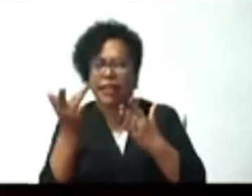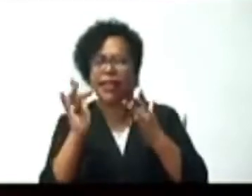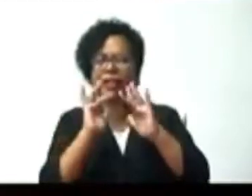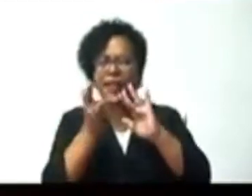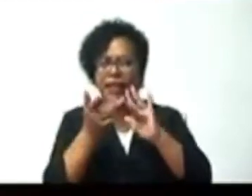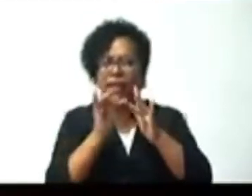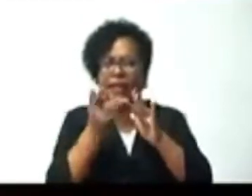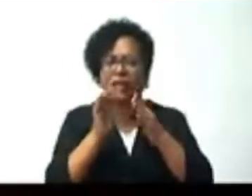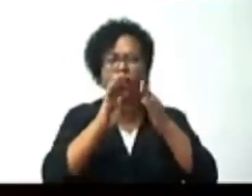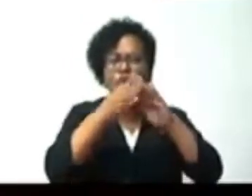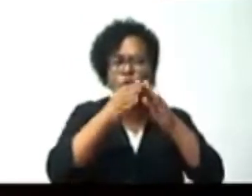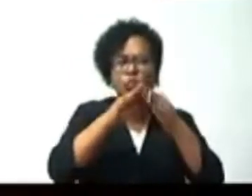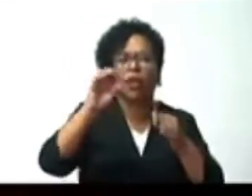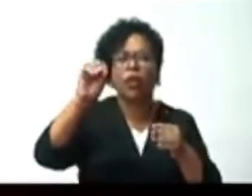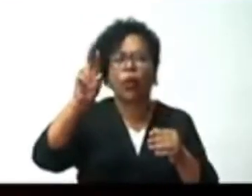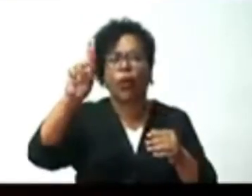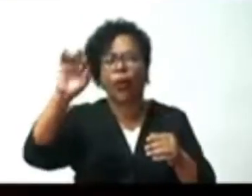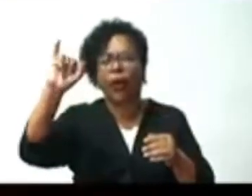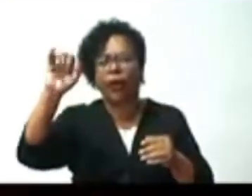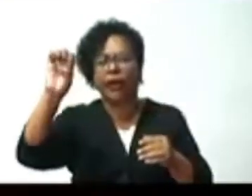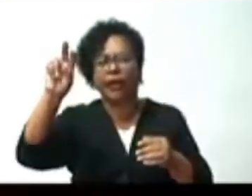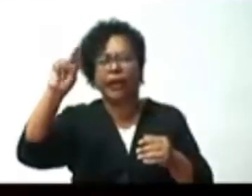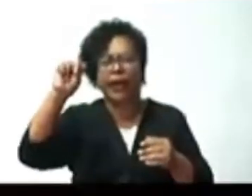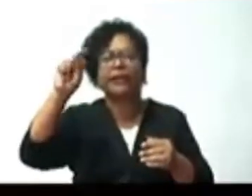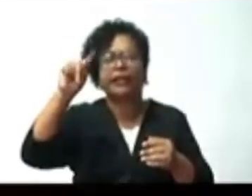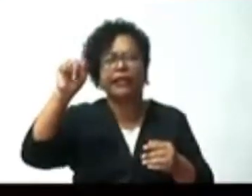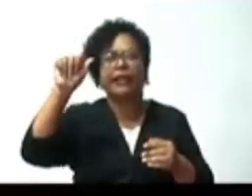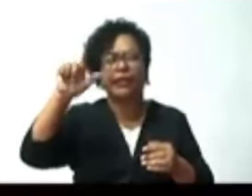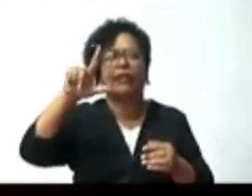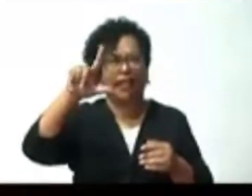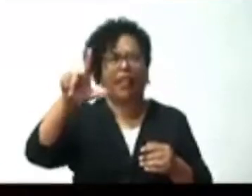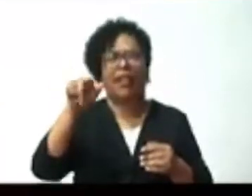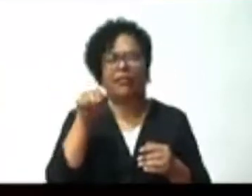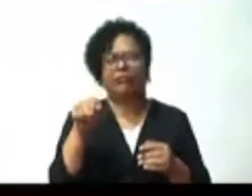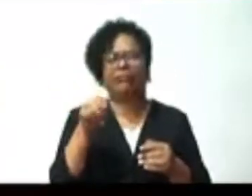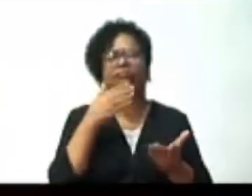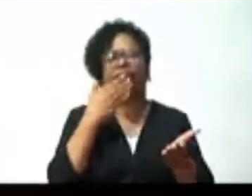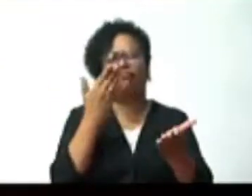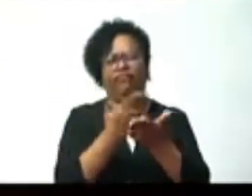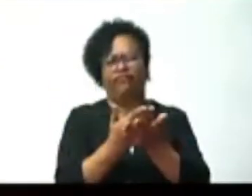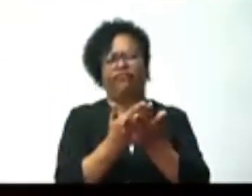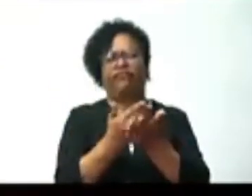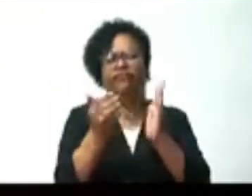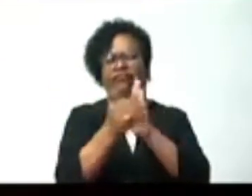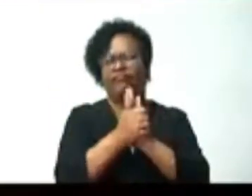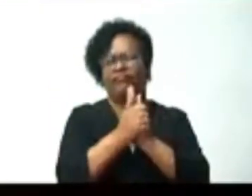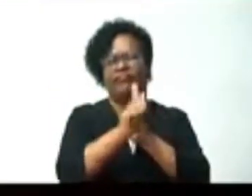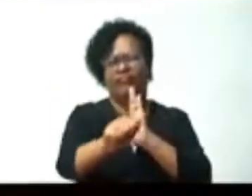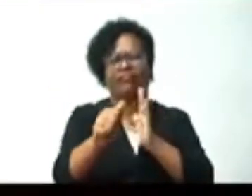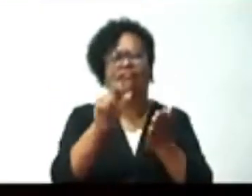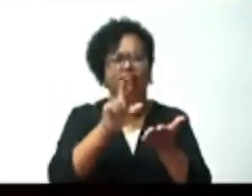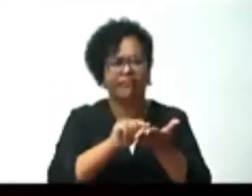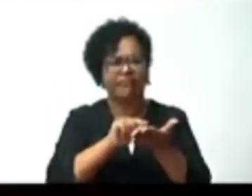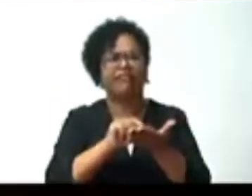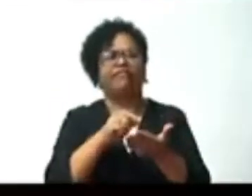acumuló un prestigio como buen periodista, como buen comunicador, y justamente por